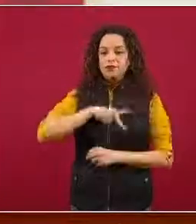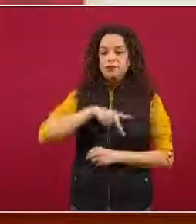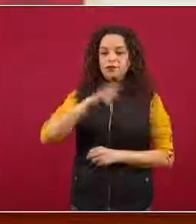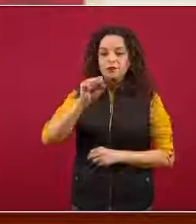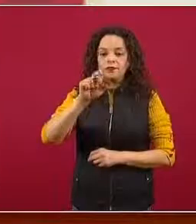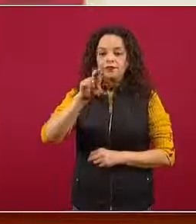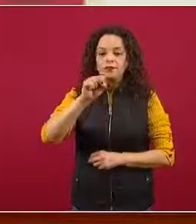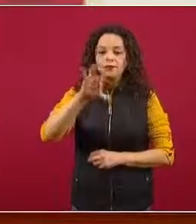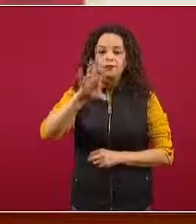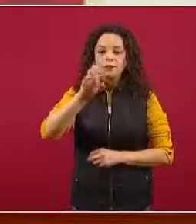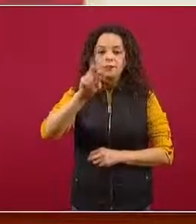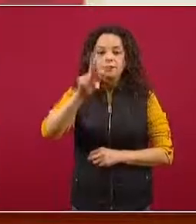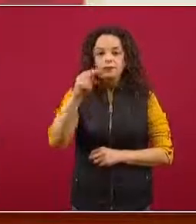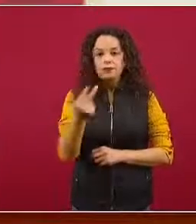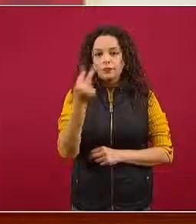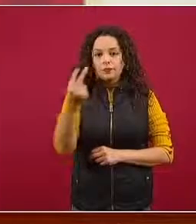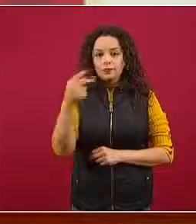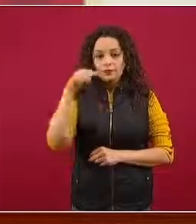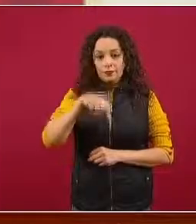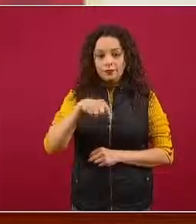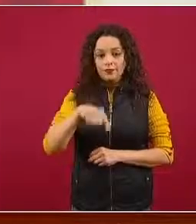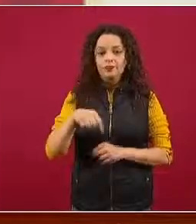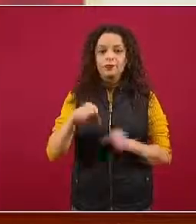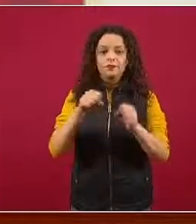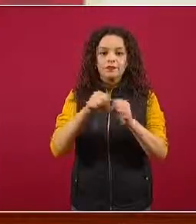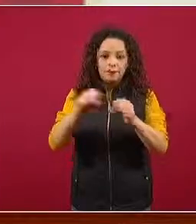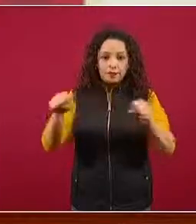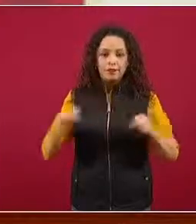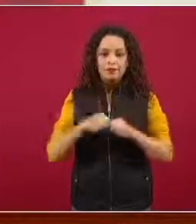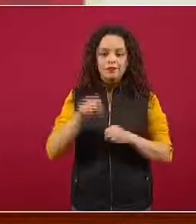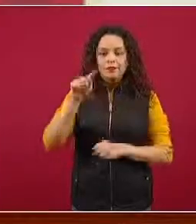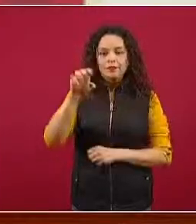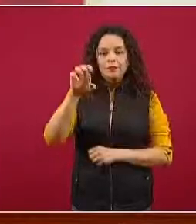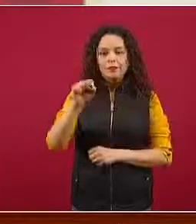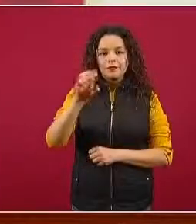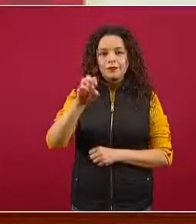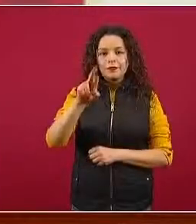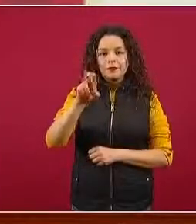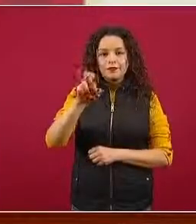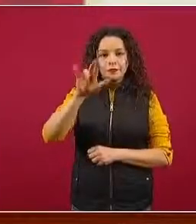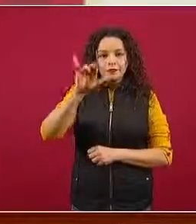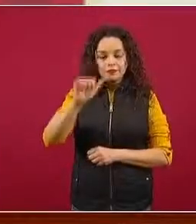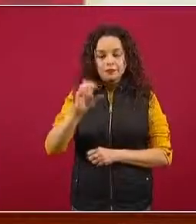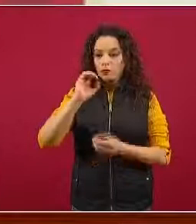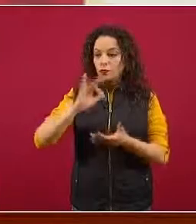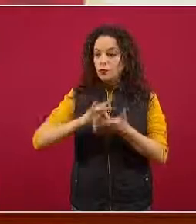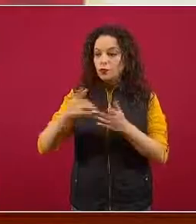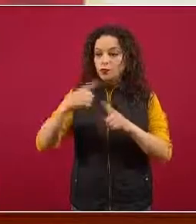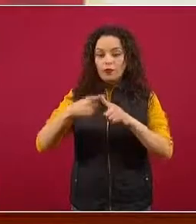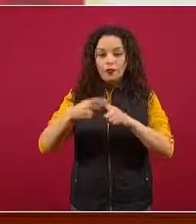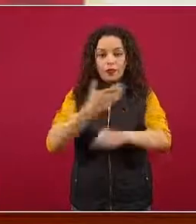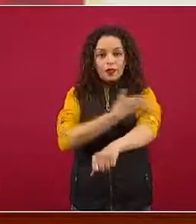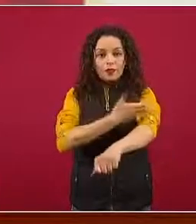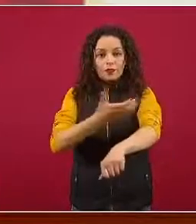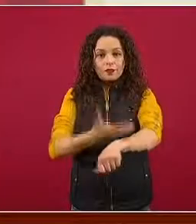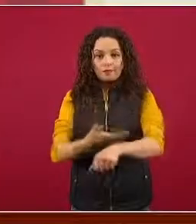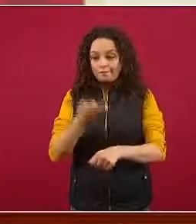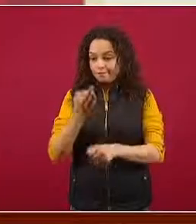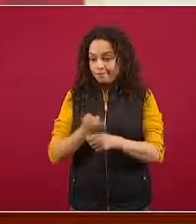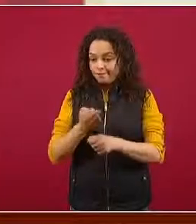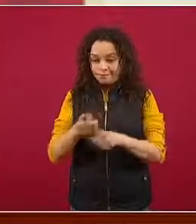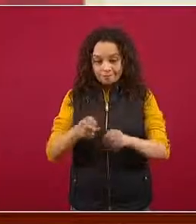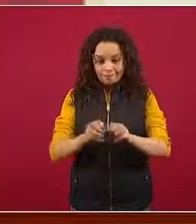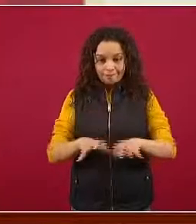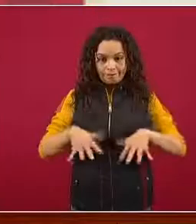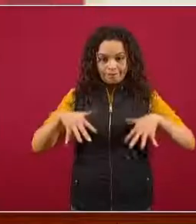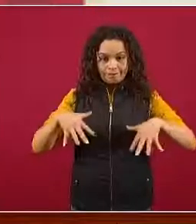SARS-CoV-2 aquí en Salón Tesorería. Muchas gracias a quien nos acompaña aquí en el salón, ahora